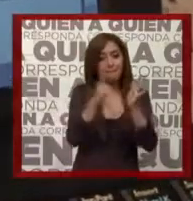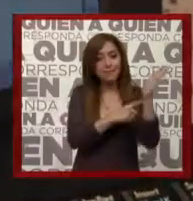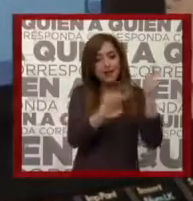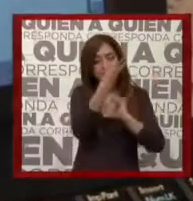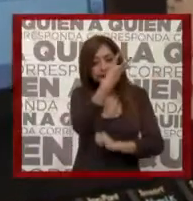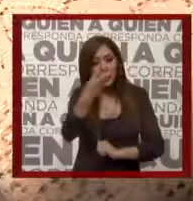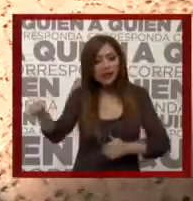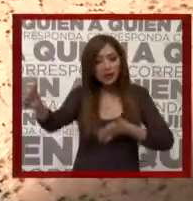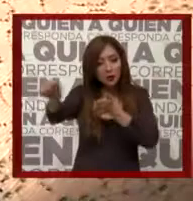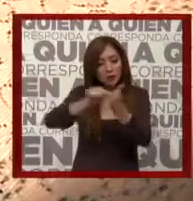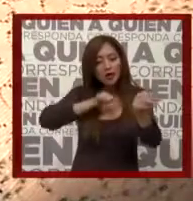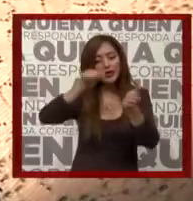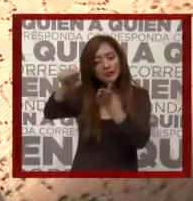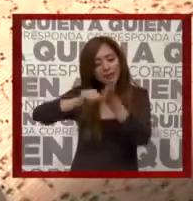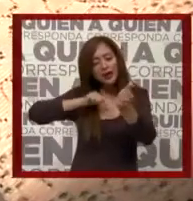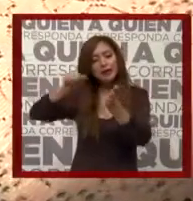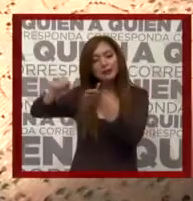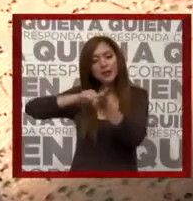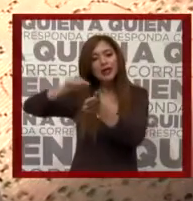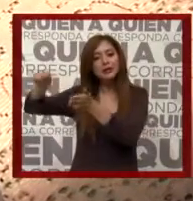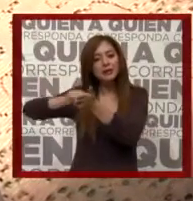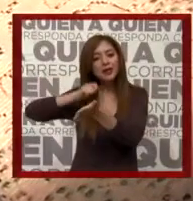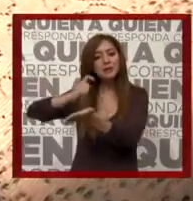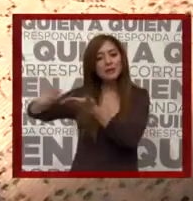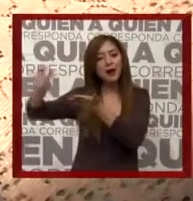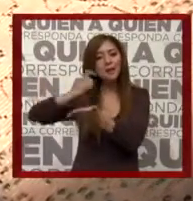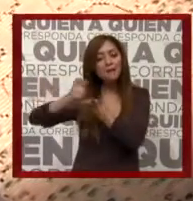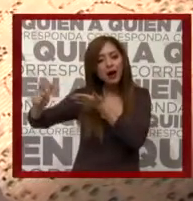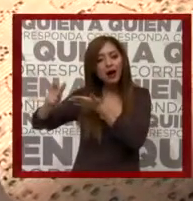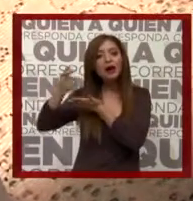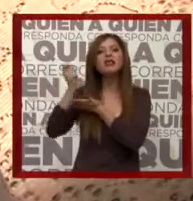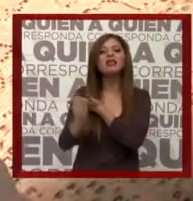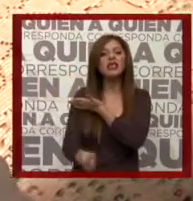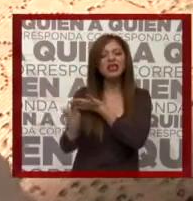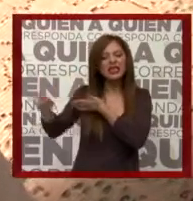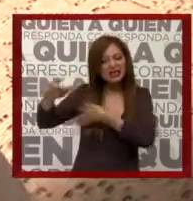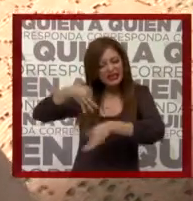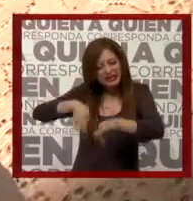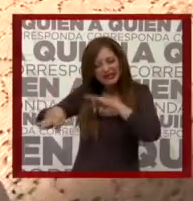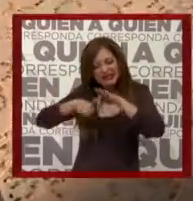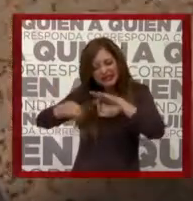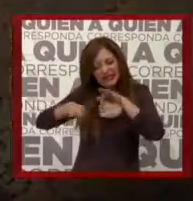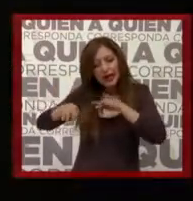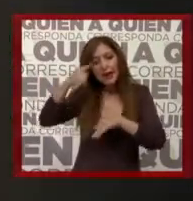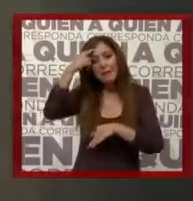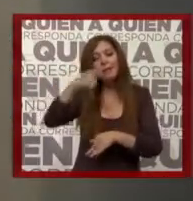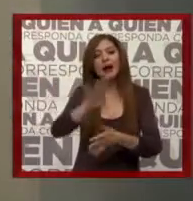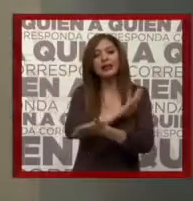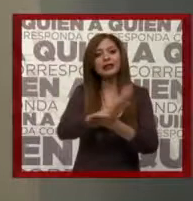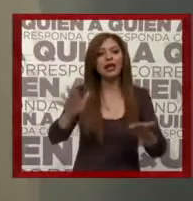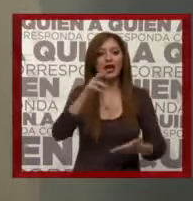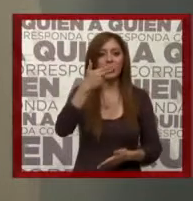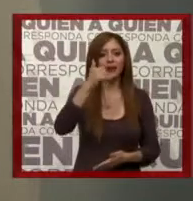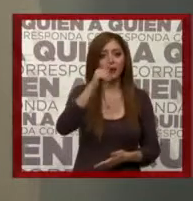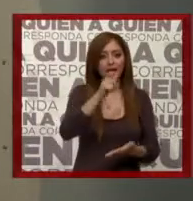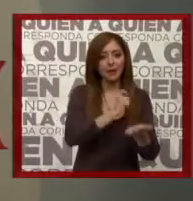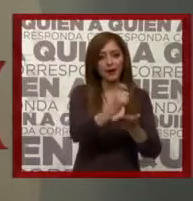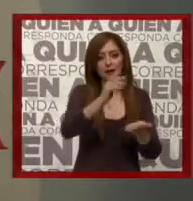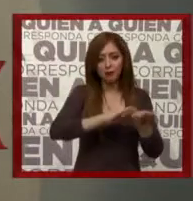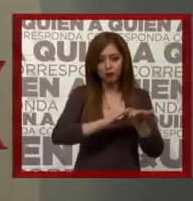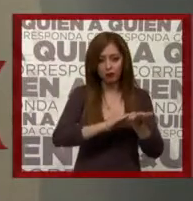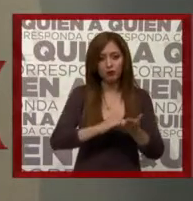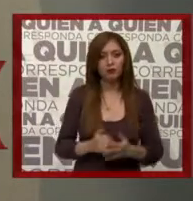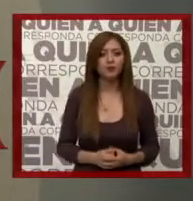pesos de mensualidad y con el afán de dormir tranquilo y sin deudas, trabajó duro para liberar su hipoteca. Me faltaba pagar más o menos